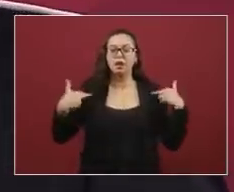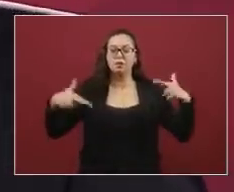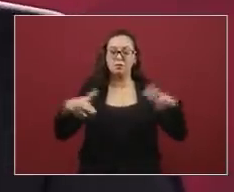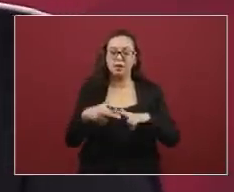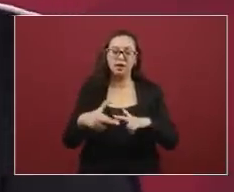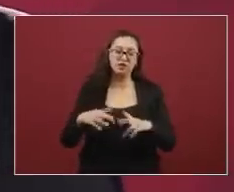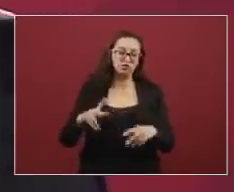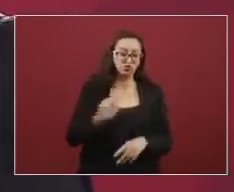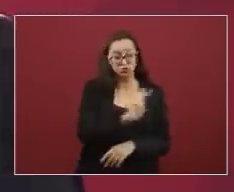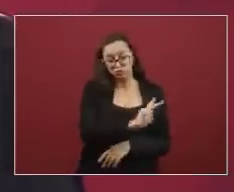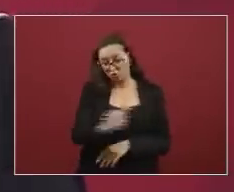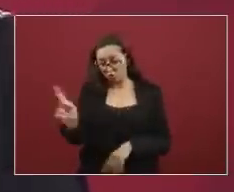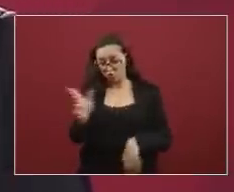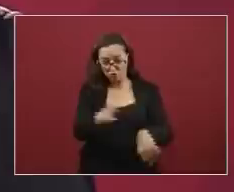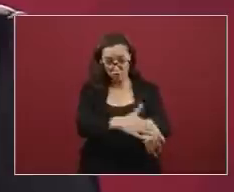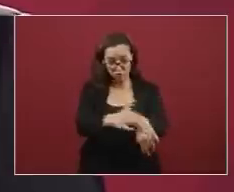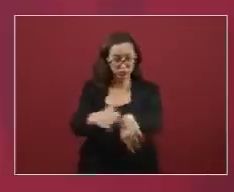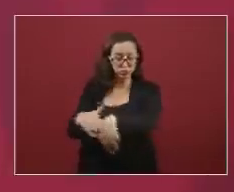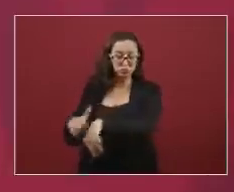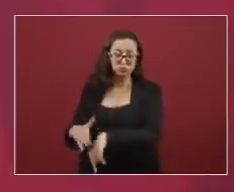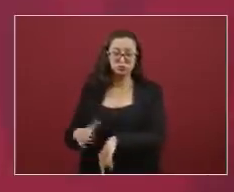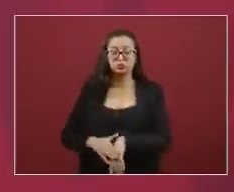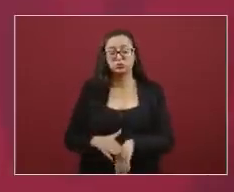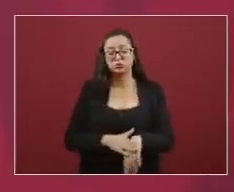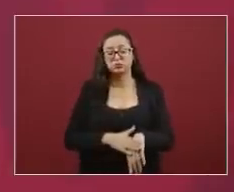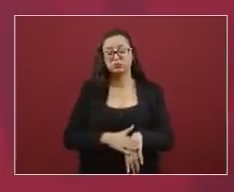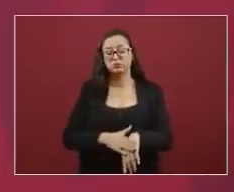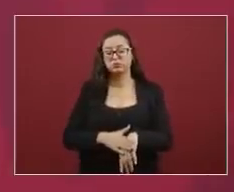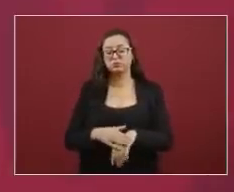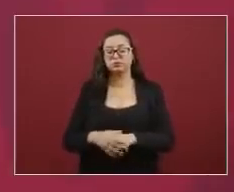maestros de México